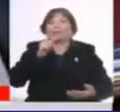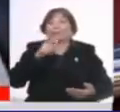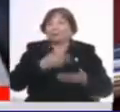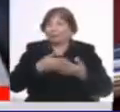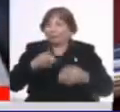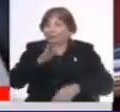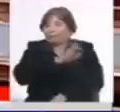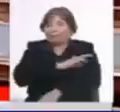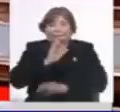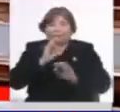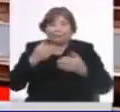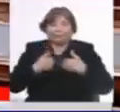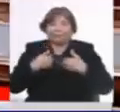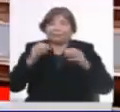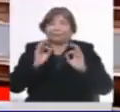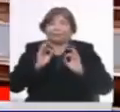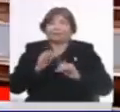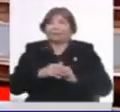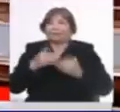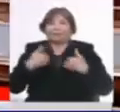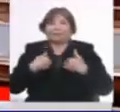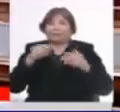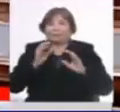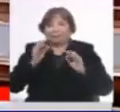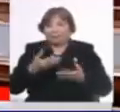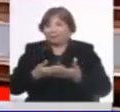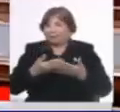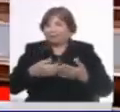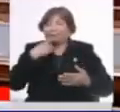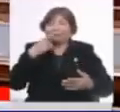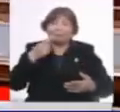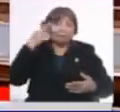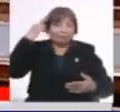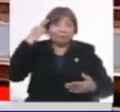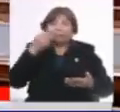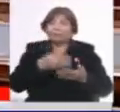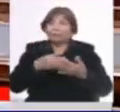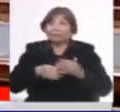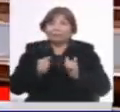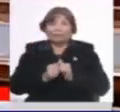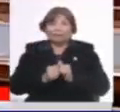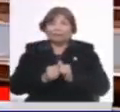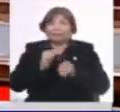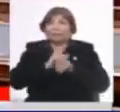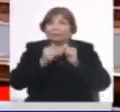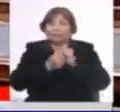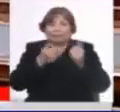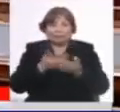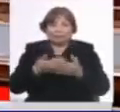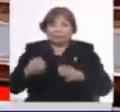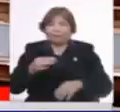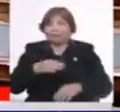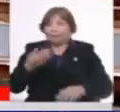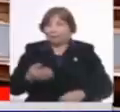la fiscalía. No tenía usted conocimiento. Yo no tenía conocimiento ni de eso ni de los cambios que haya hecho al interior